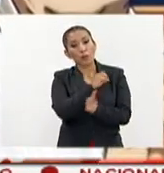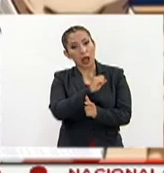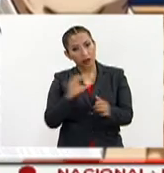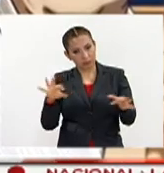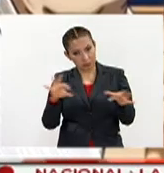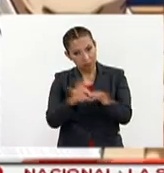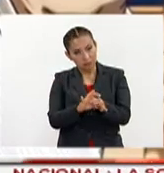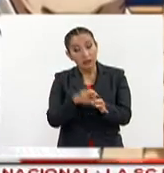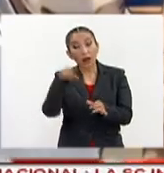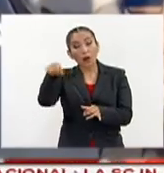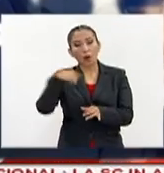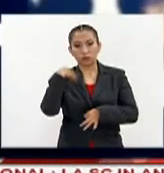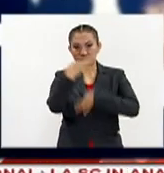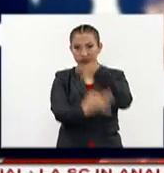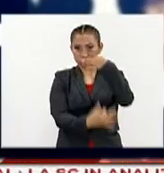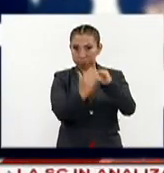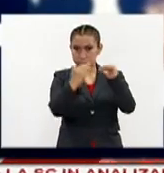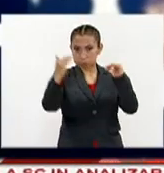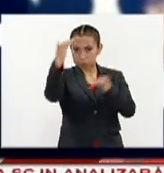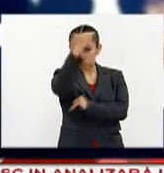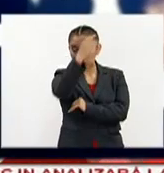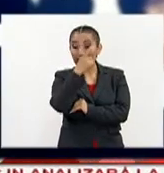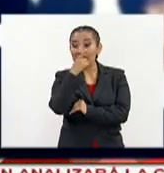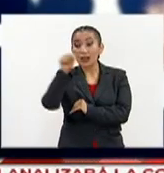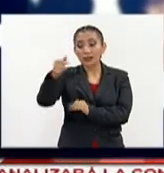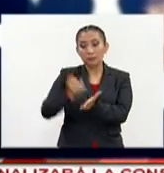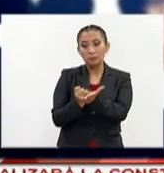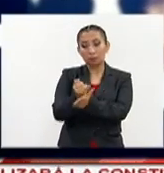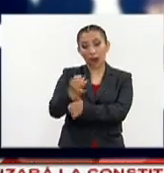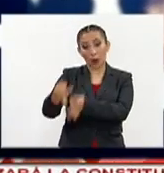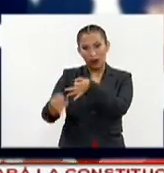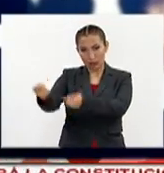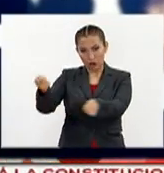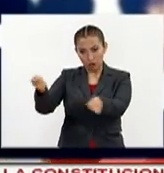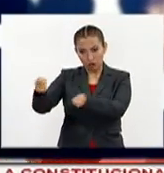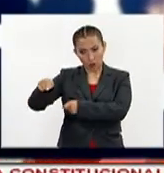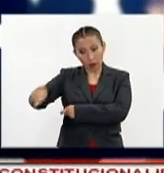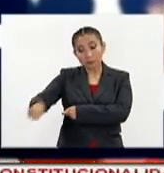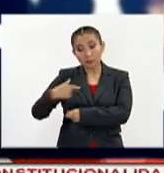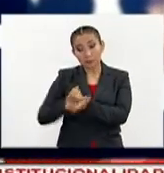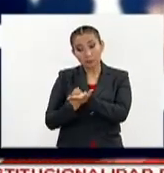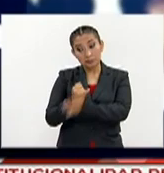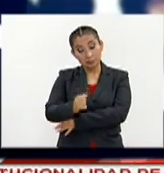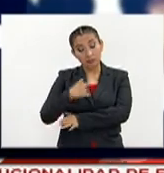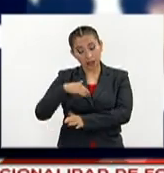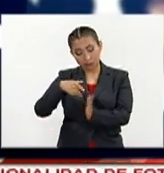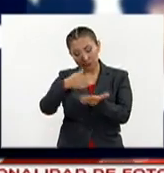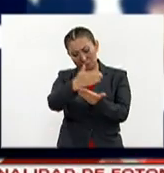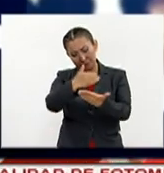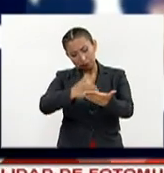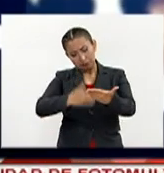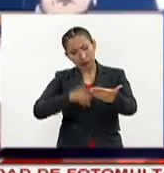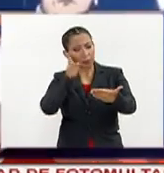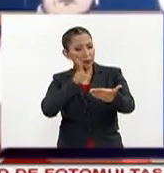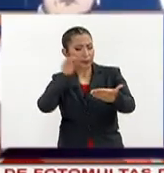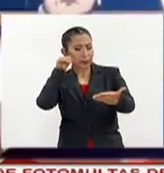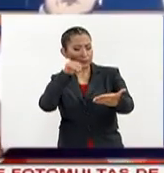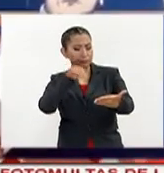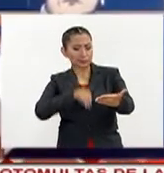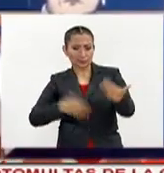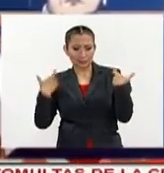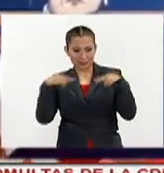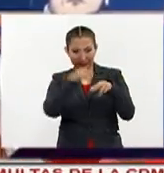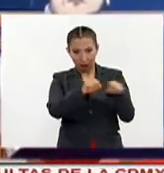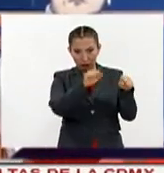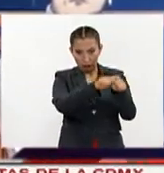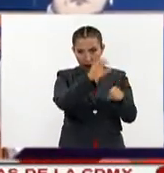organizada. Un magistrado en materia penal resolvió que a decisión del juez de control estuvo bien apegada y con las pruebas aportadas por la